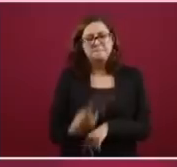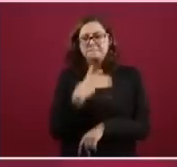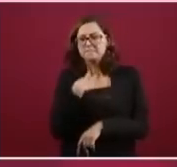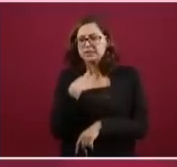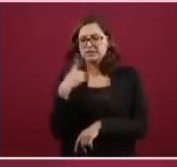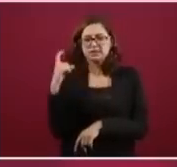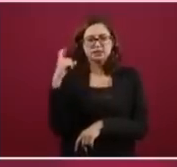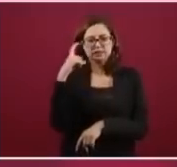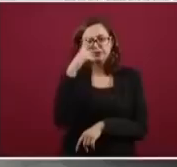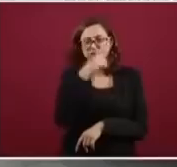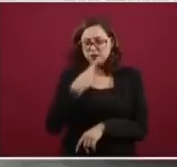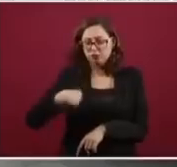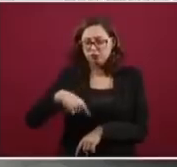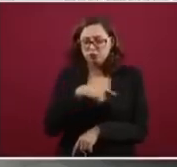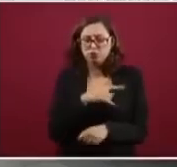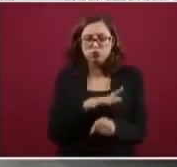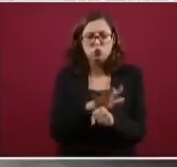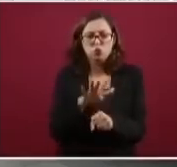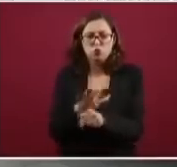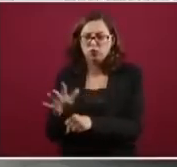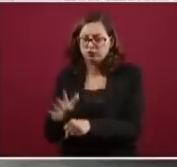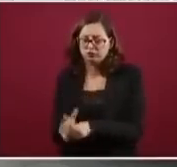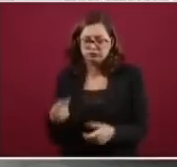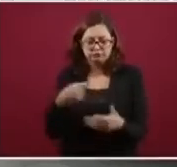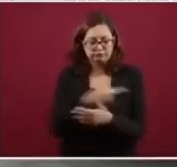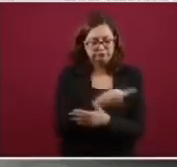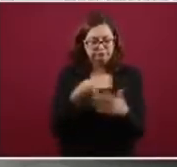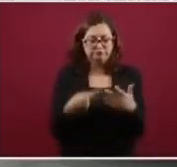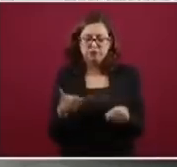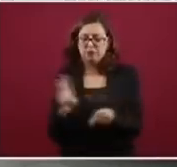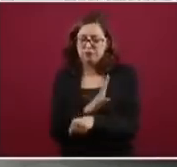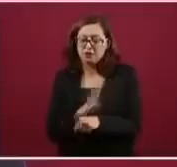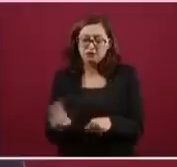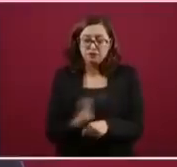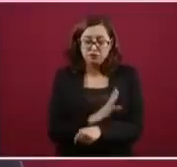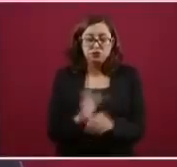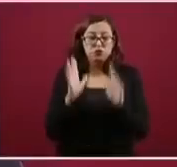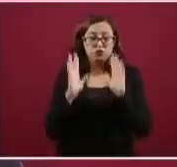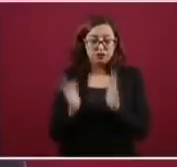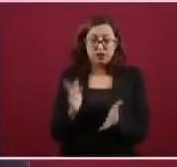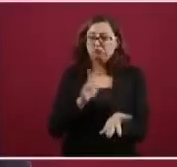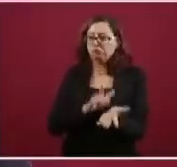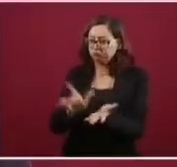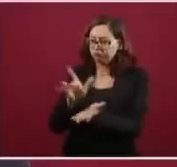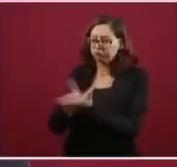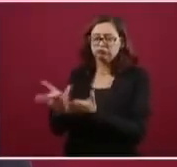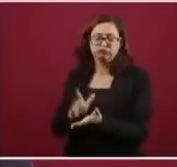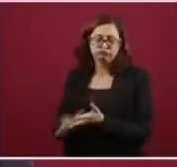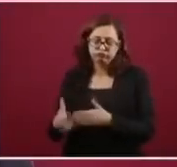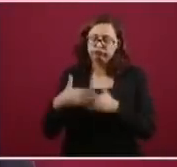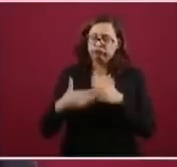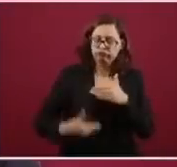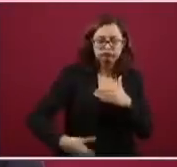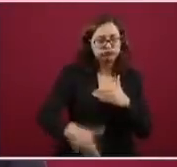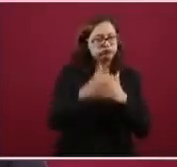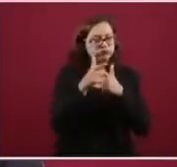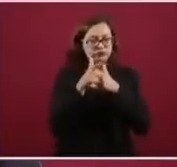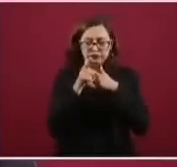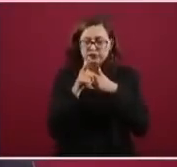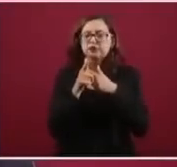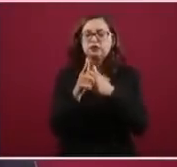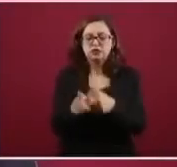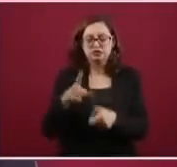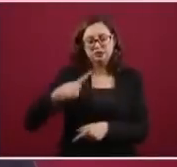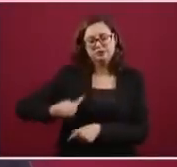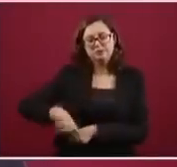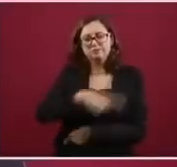les podemos decir en concreto que estos beneficios muchos de los cuales ya les están llegando estamos comprometidos a que sigan llegando para allá y que además estamos